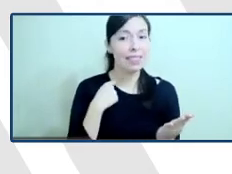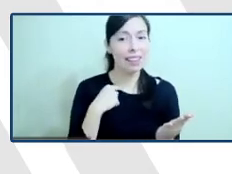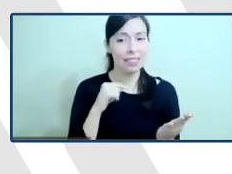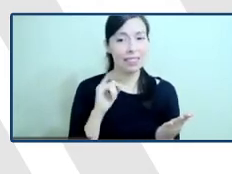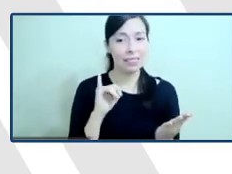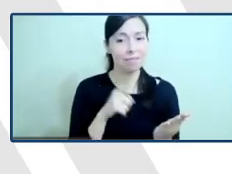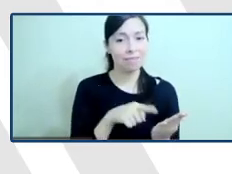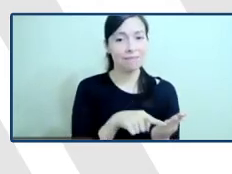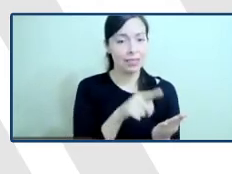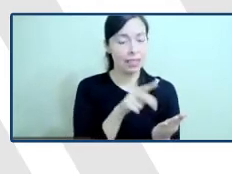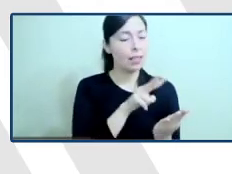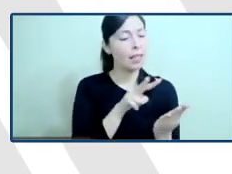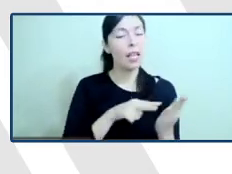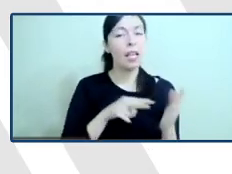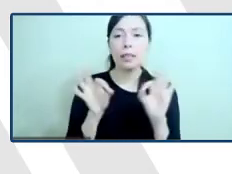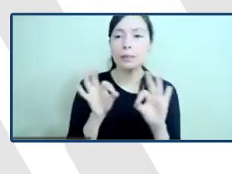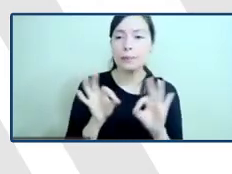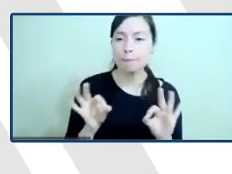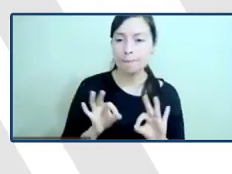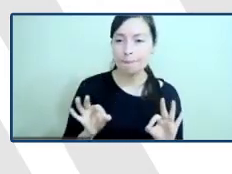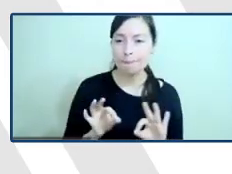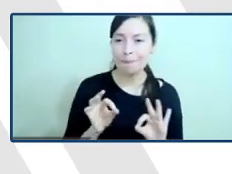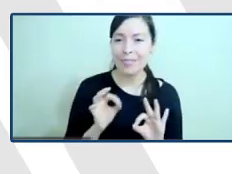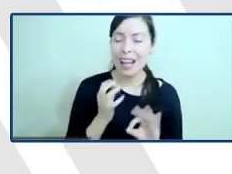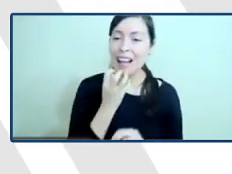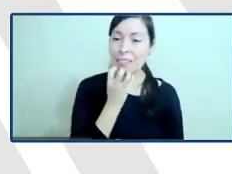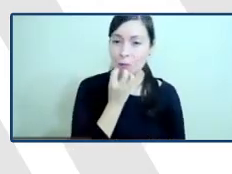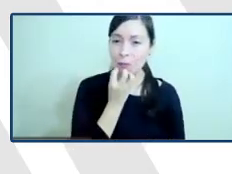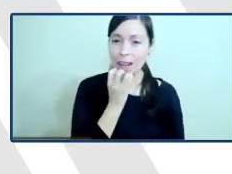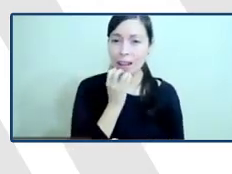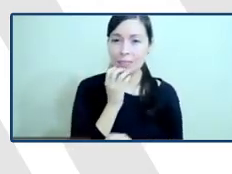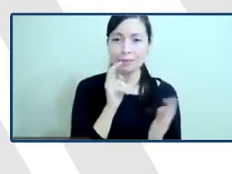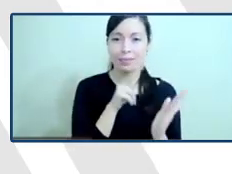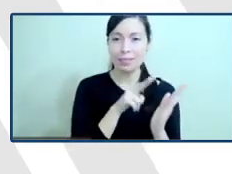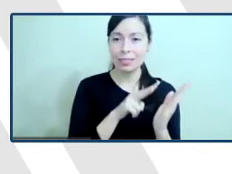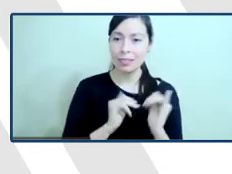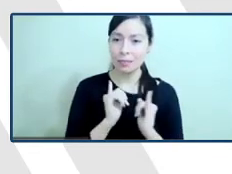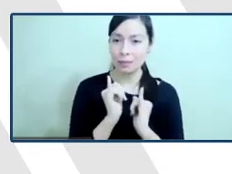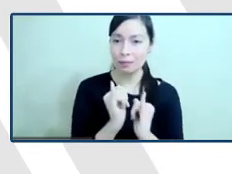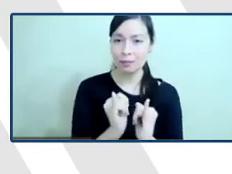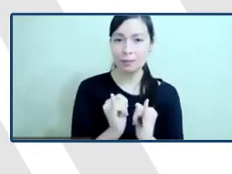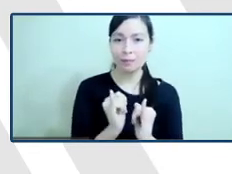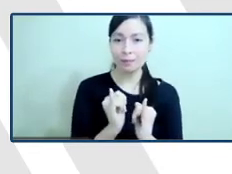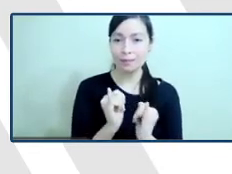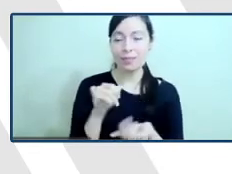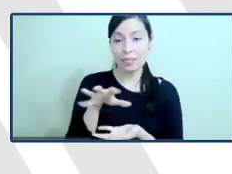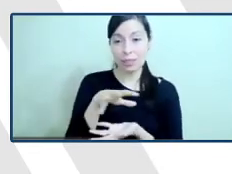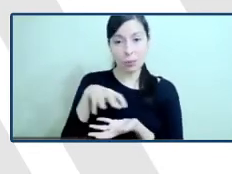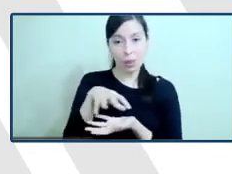le hace una descripción de Antofagasta, ya desde la ciudad. De